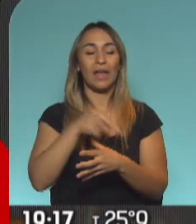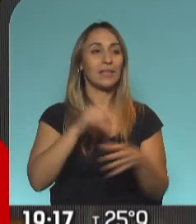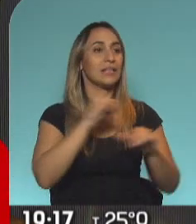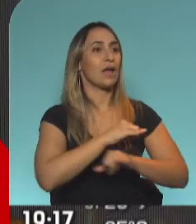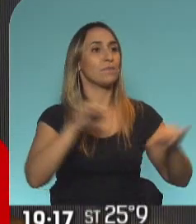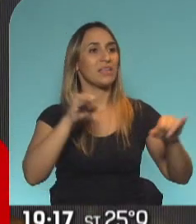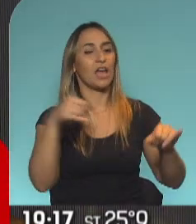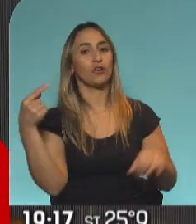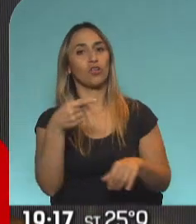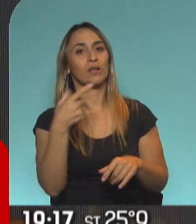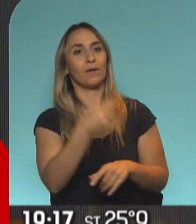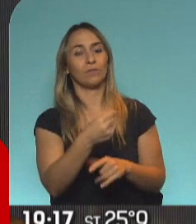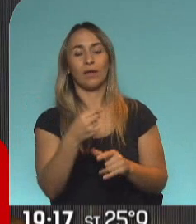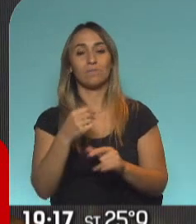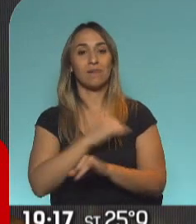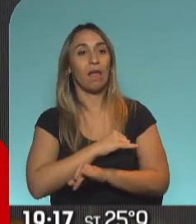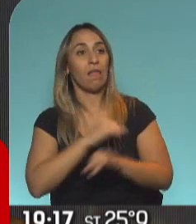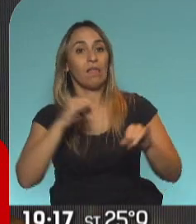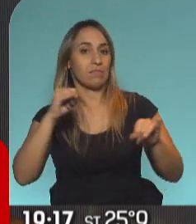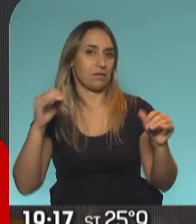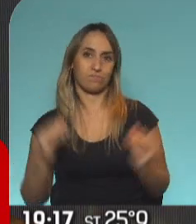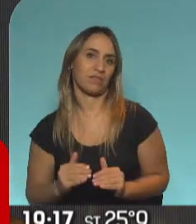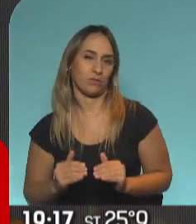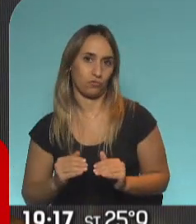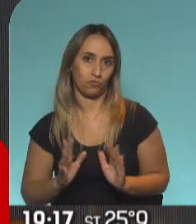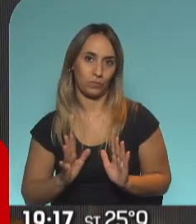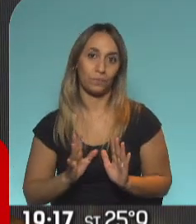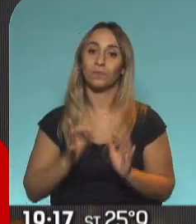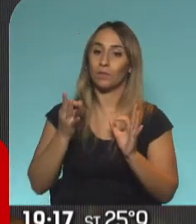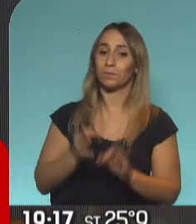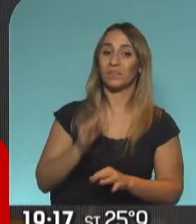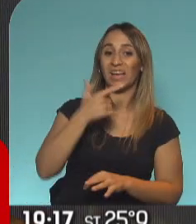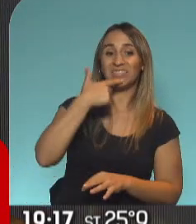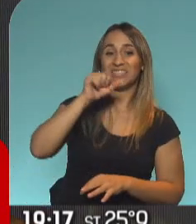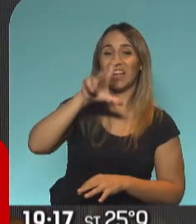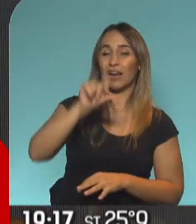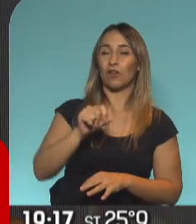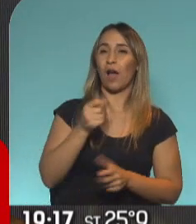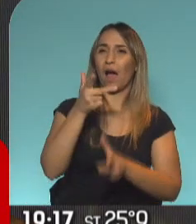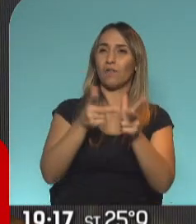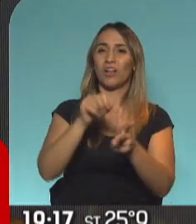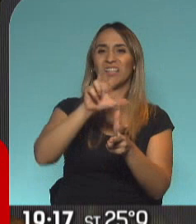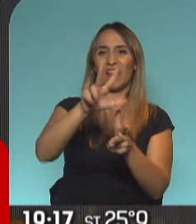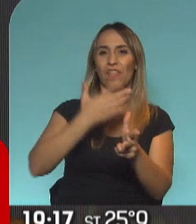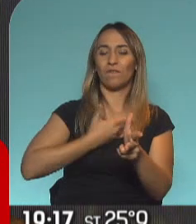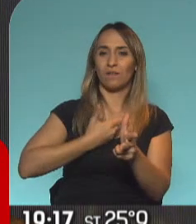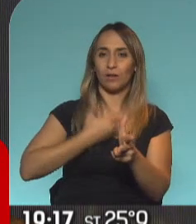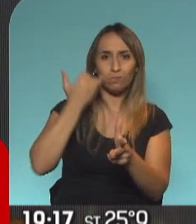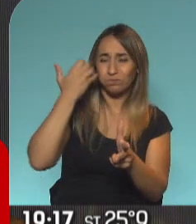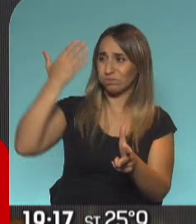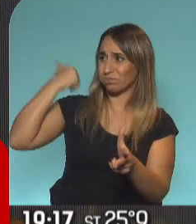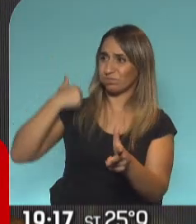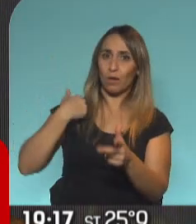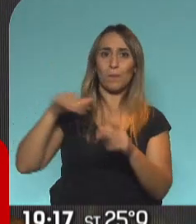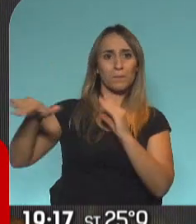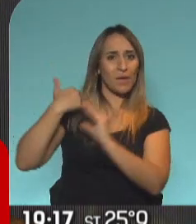Pero a pesar de todo eso, esto decía Beatriz Sarlo el 3 de febrero, o sea, como 10 días después de haber leído estos mails donde le aclaraban que era una